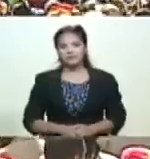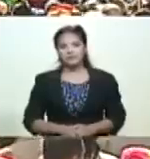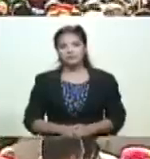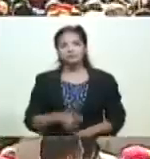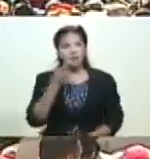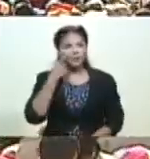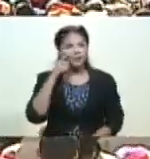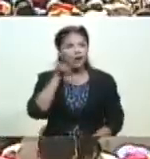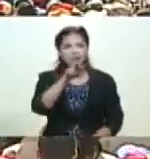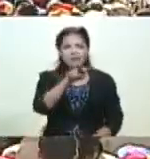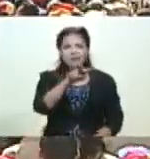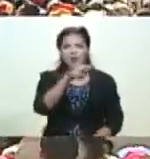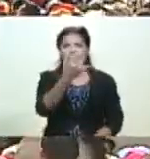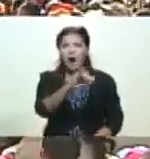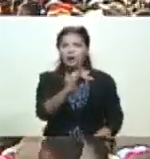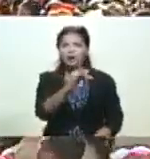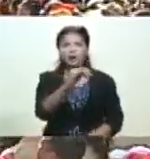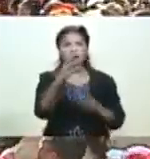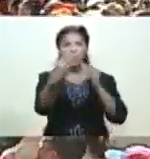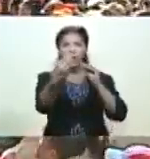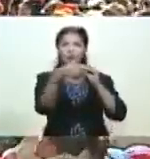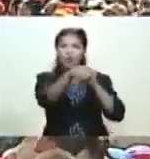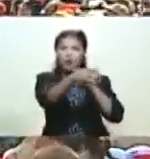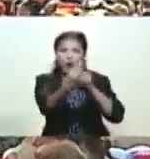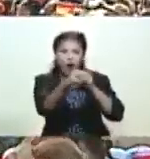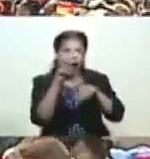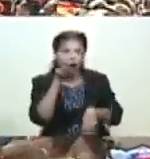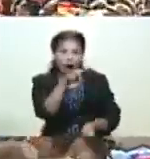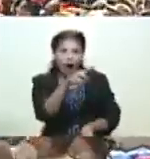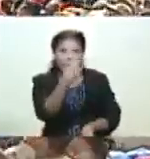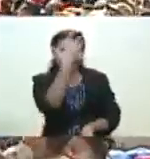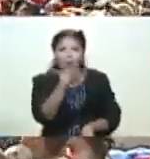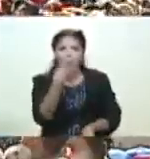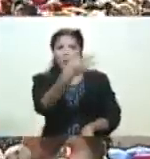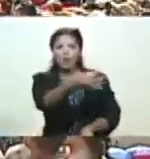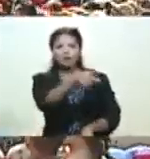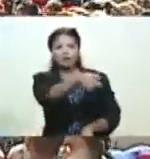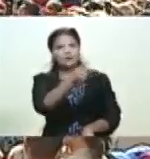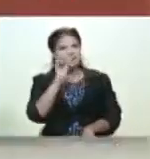Mira, por ahí apareció un doble mío, vale, mira. ¿Ah?